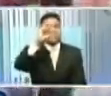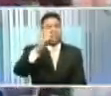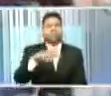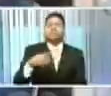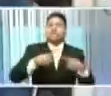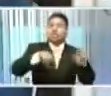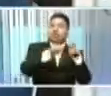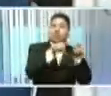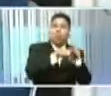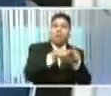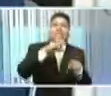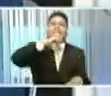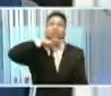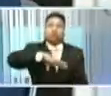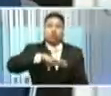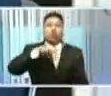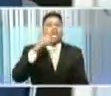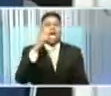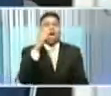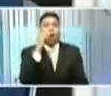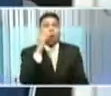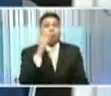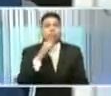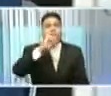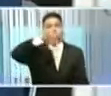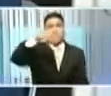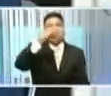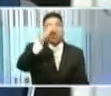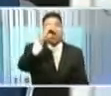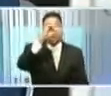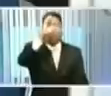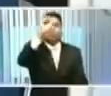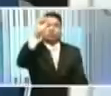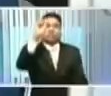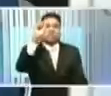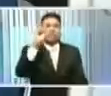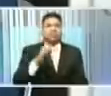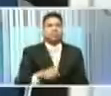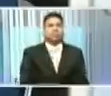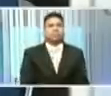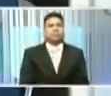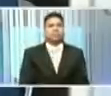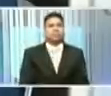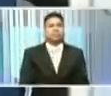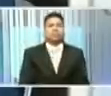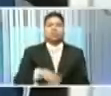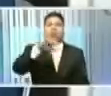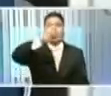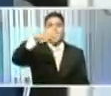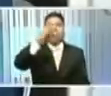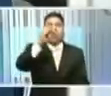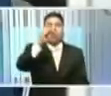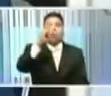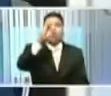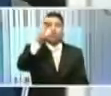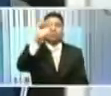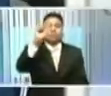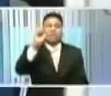Alejandro, José Alberto. José Alberto lo recuperó de las drogas, la misión Riva.